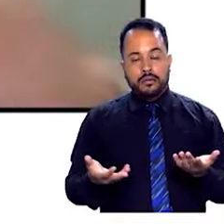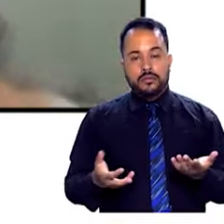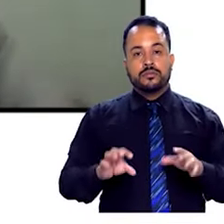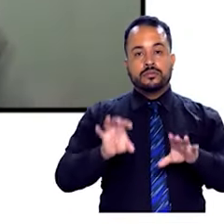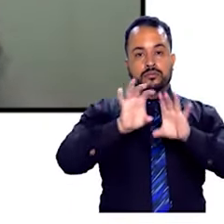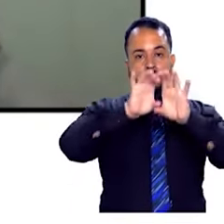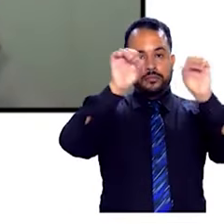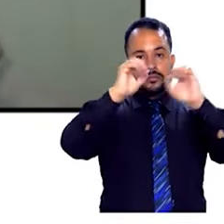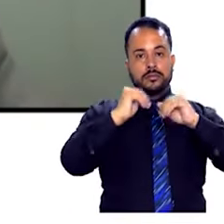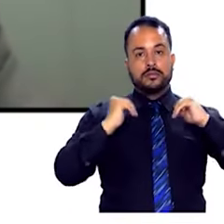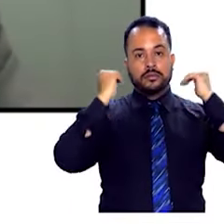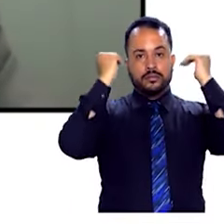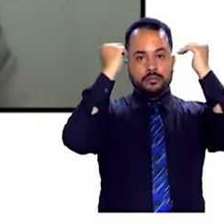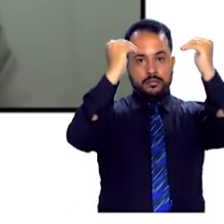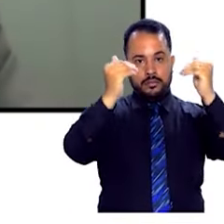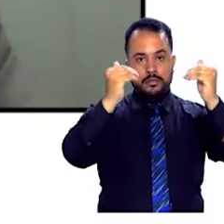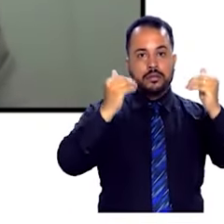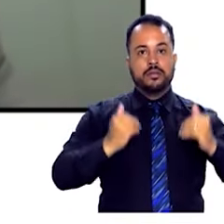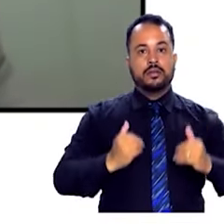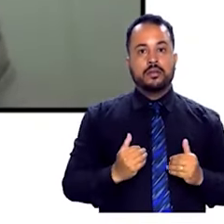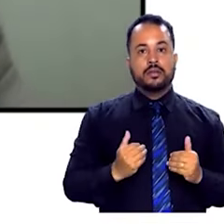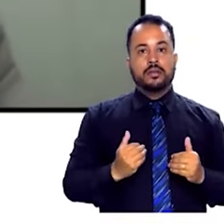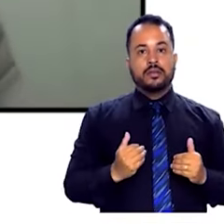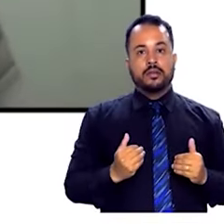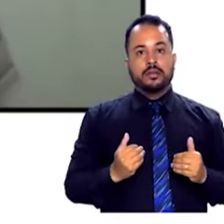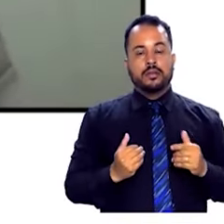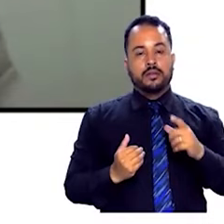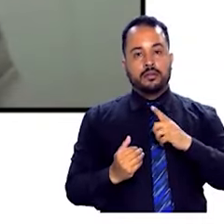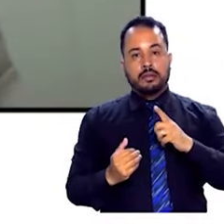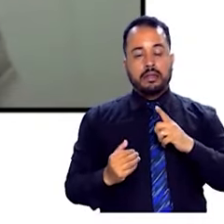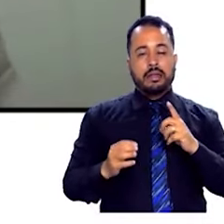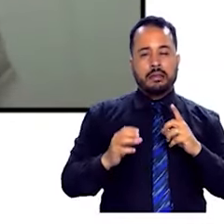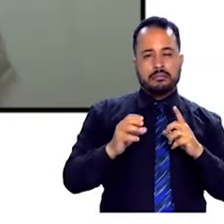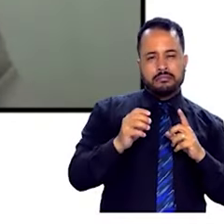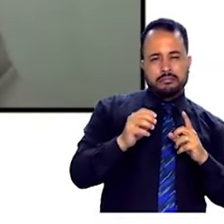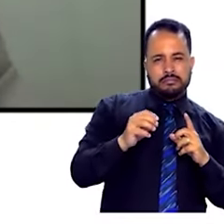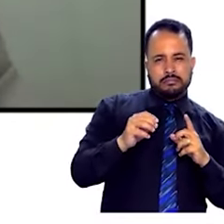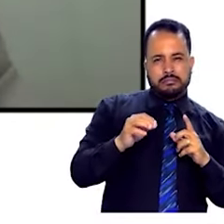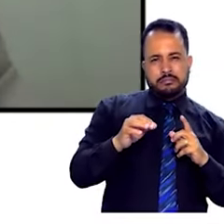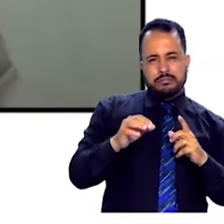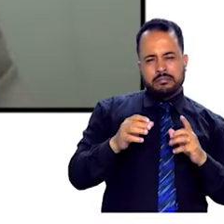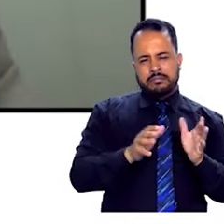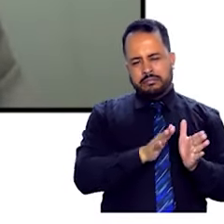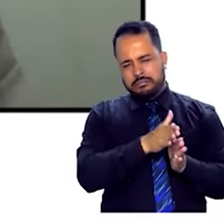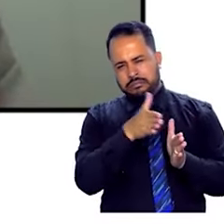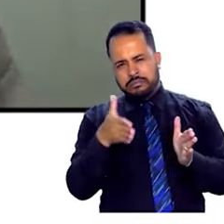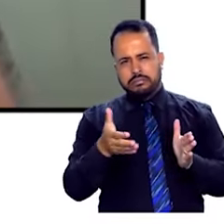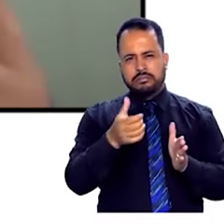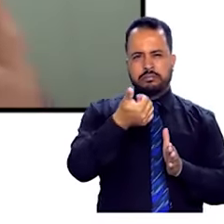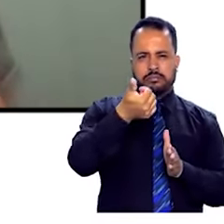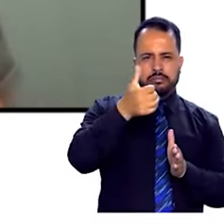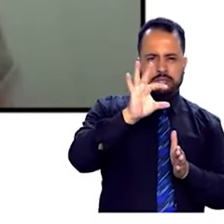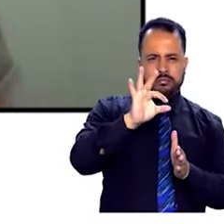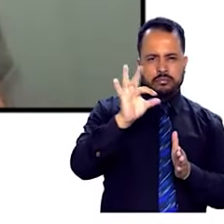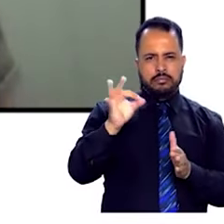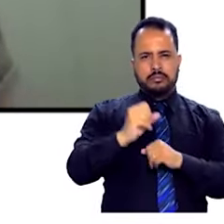dec fue la primera manifestación Clara de US